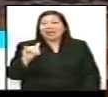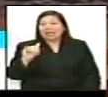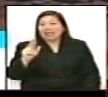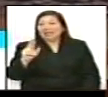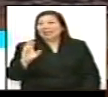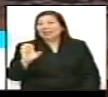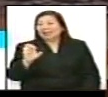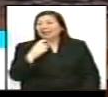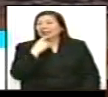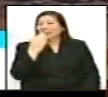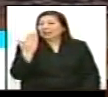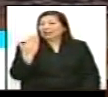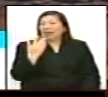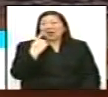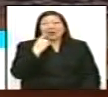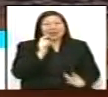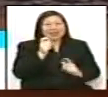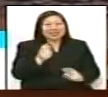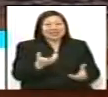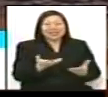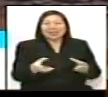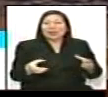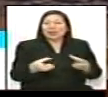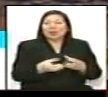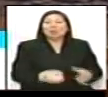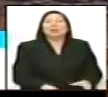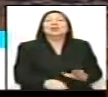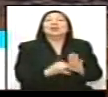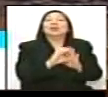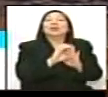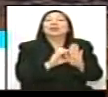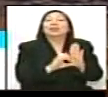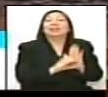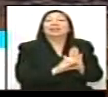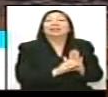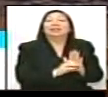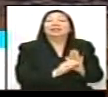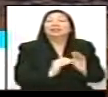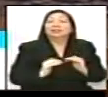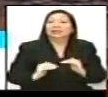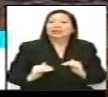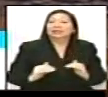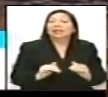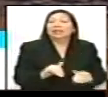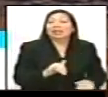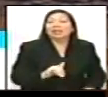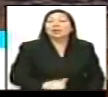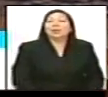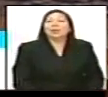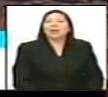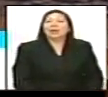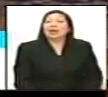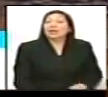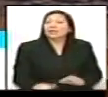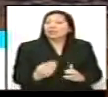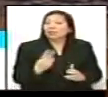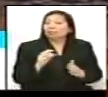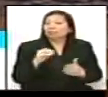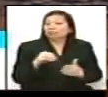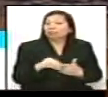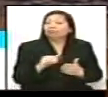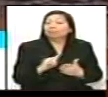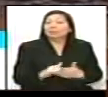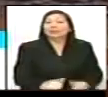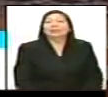El dictamen elaborado en esa época por la Comisión de Constitución iba en esa línea también, ¿no? De hacer estas dos